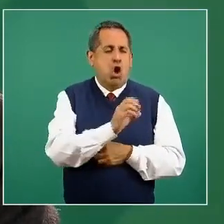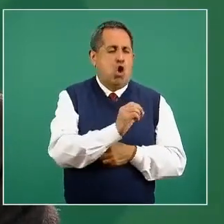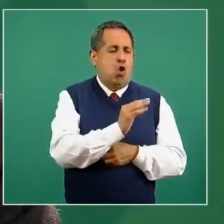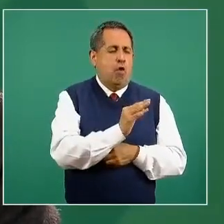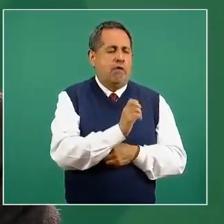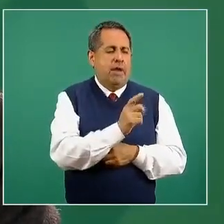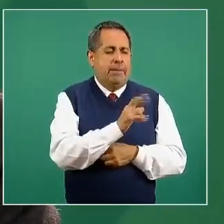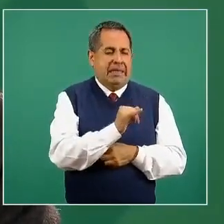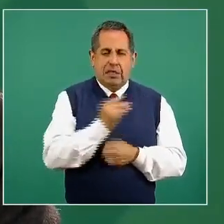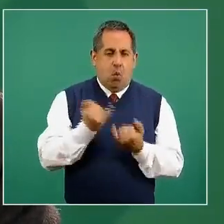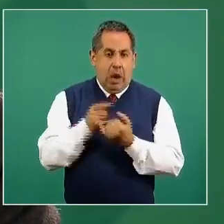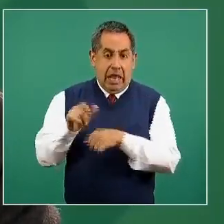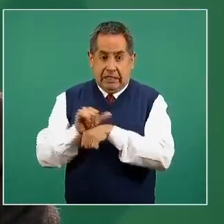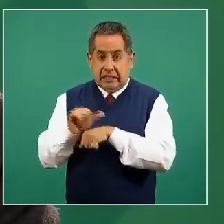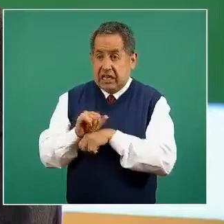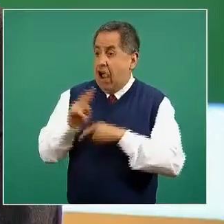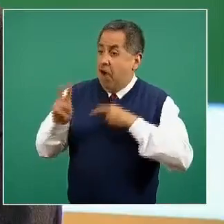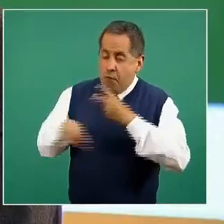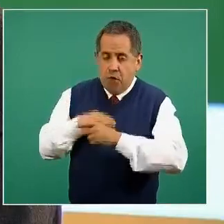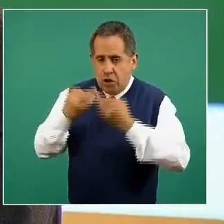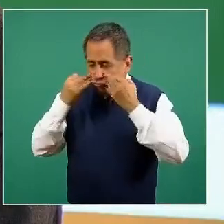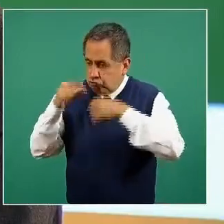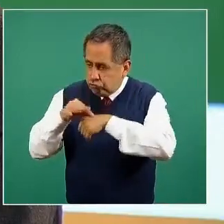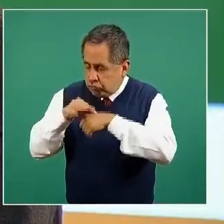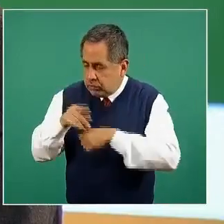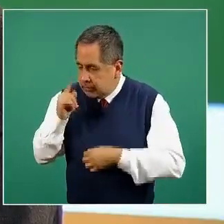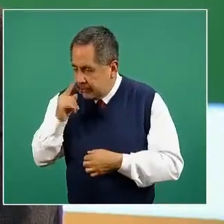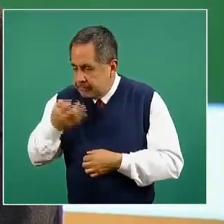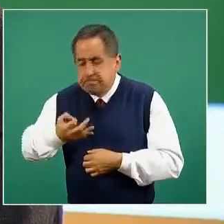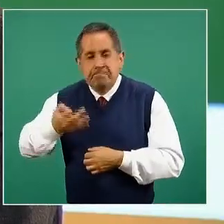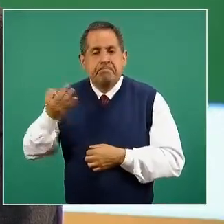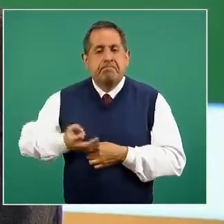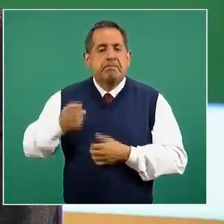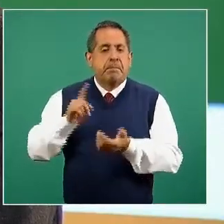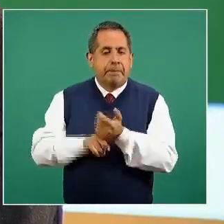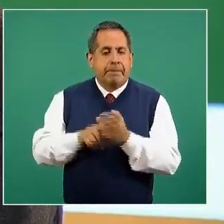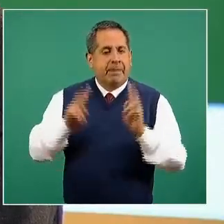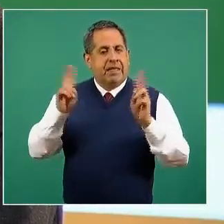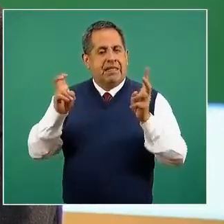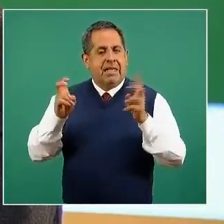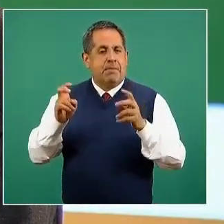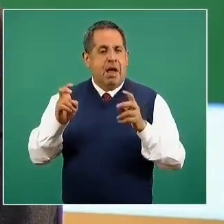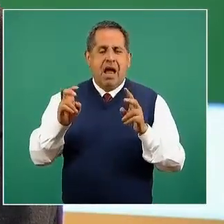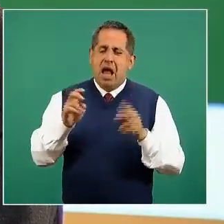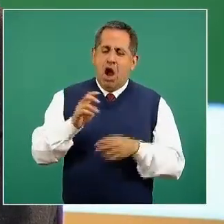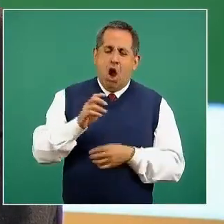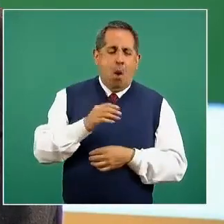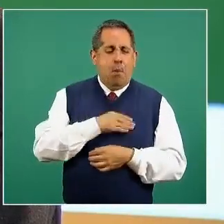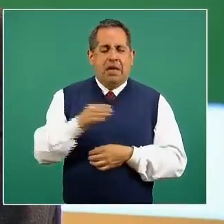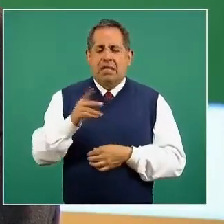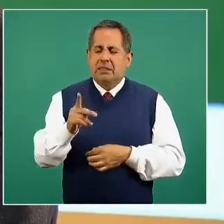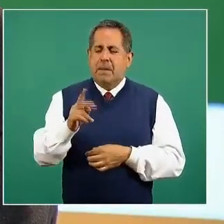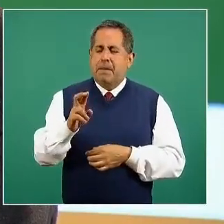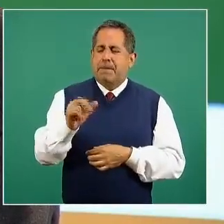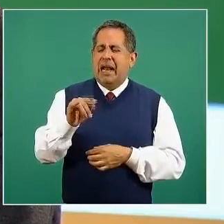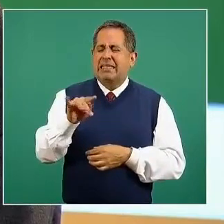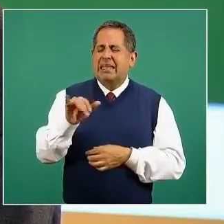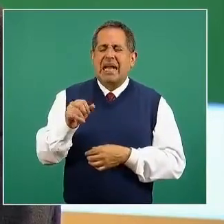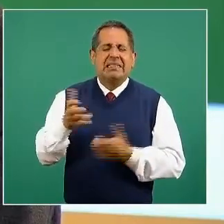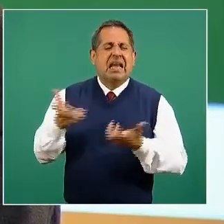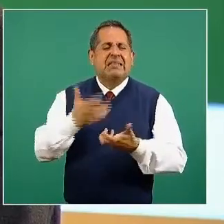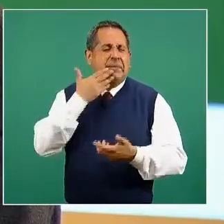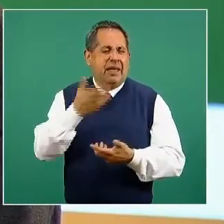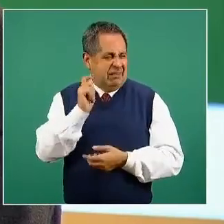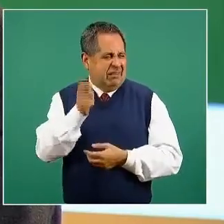México, pudieron también constatar lo que técnicamente se conoce como las buenas prácticas de manufactura. Estas